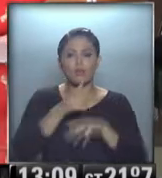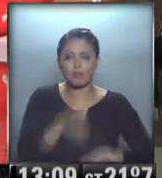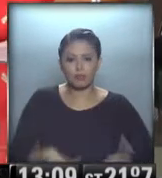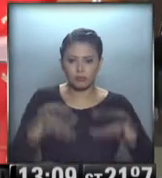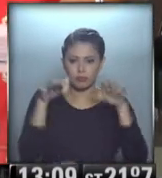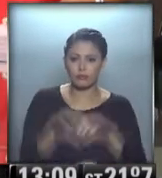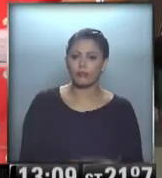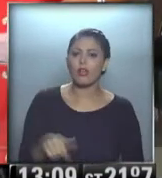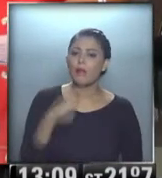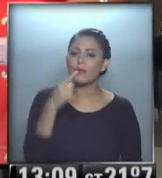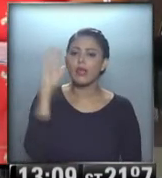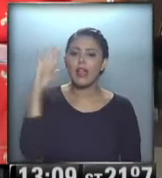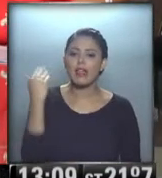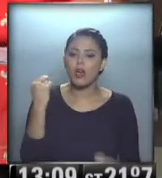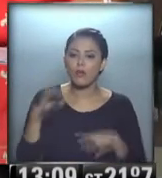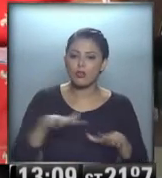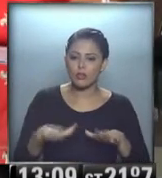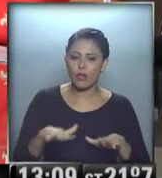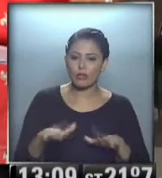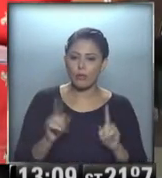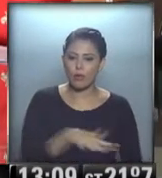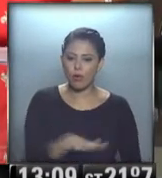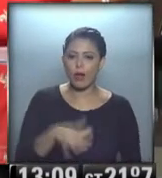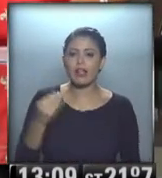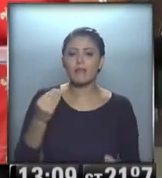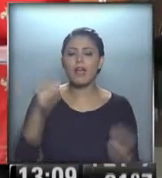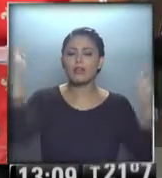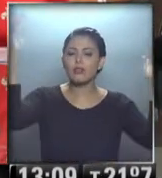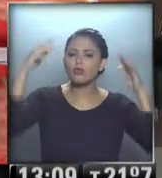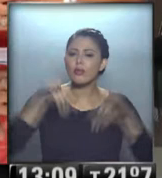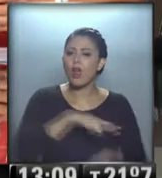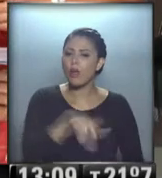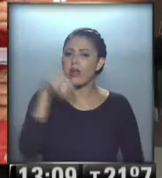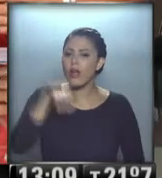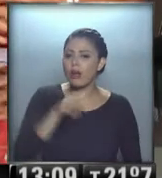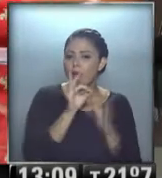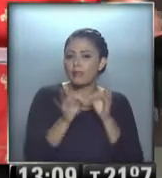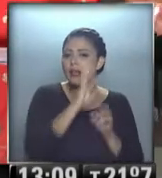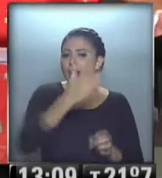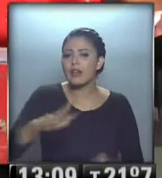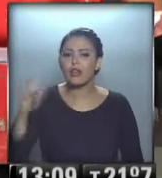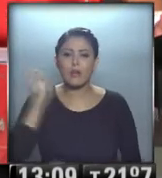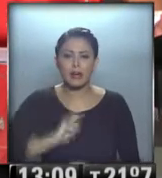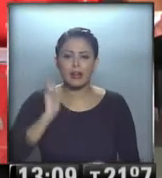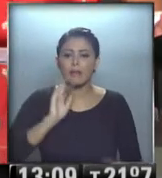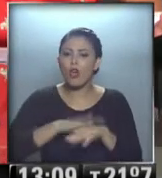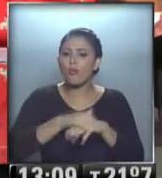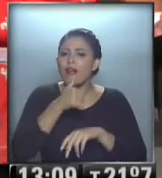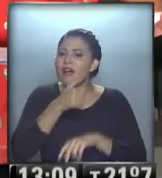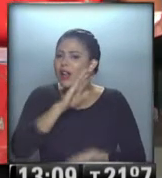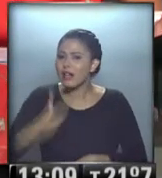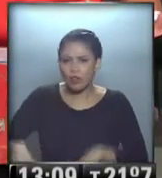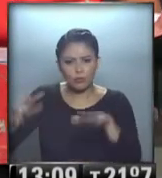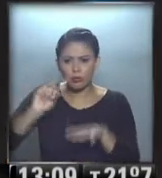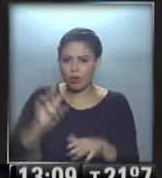volvemos a preguntar a nadie cómo va a seguir la situación allí y qué pasó con la lluvia a pesar de que sean pero está en la costa del paraná nadie no tuvo que ver con una crecida del río esta inundación